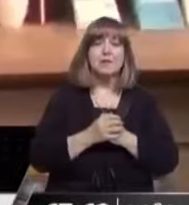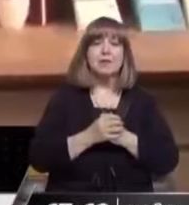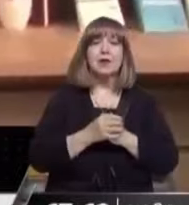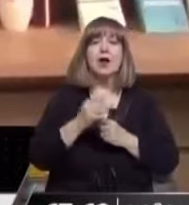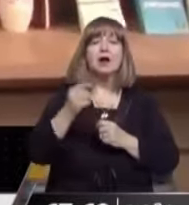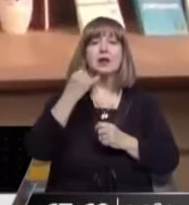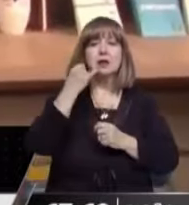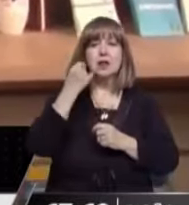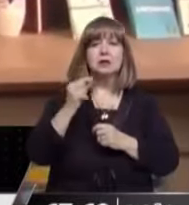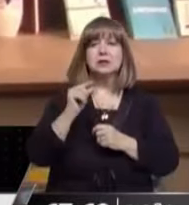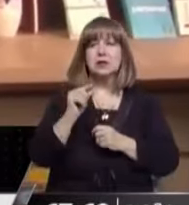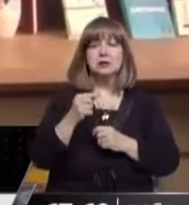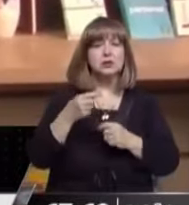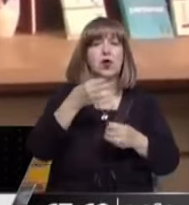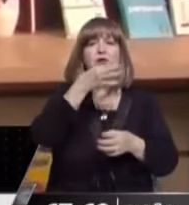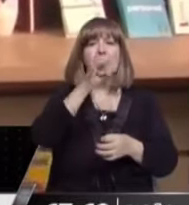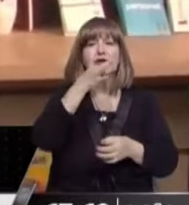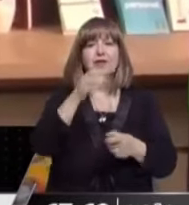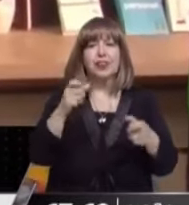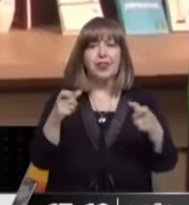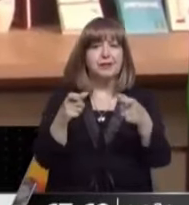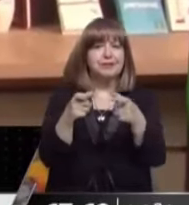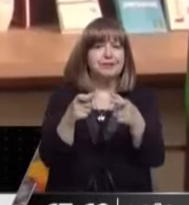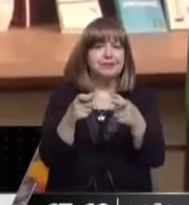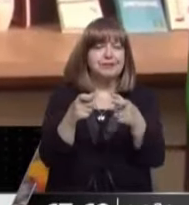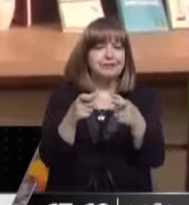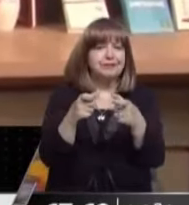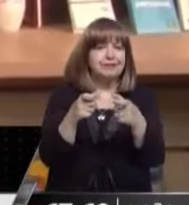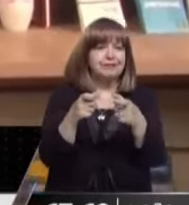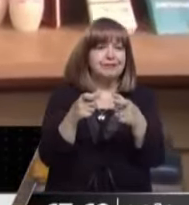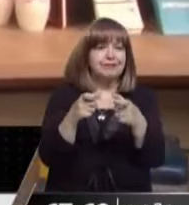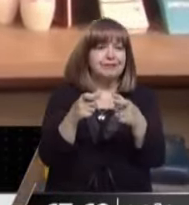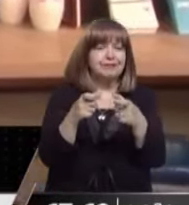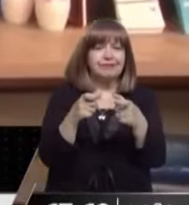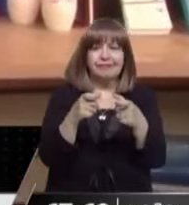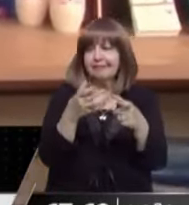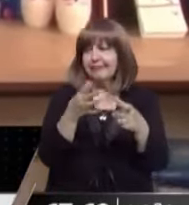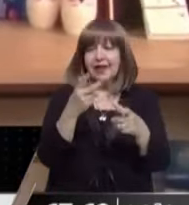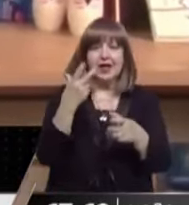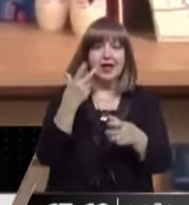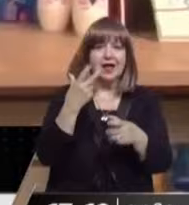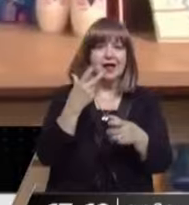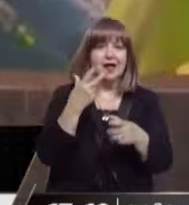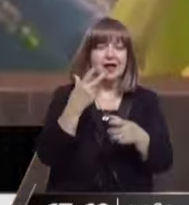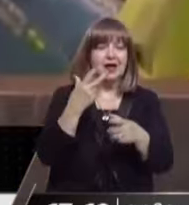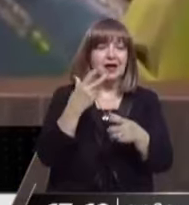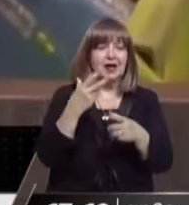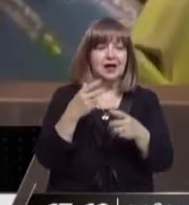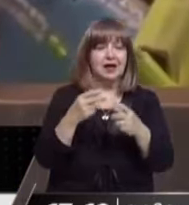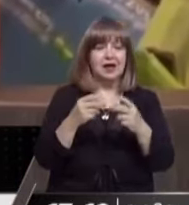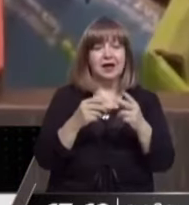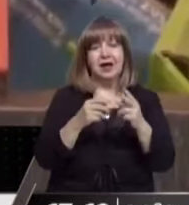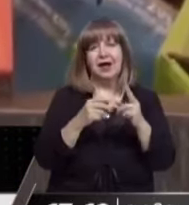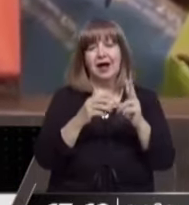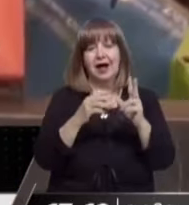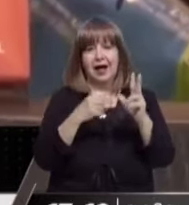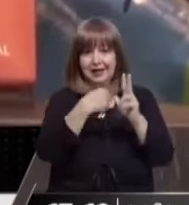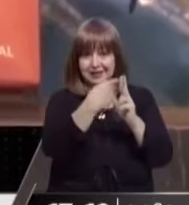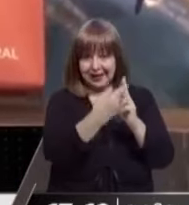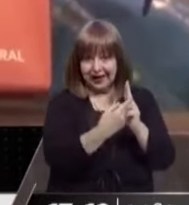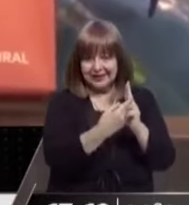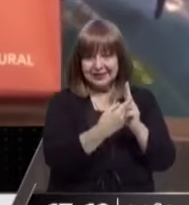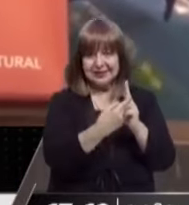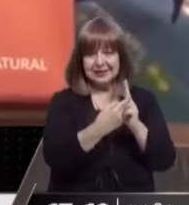Han aumentado muy poquito en realidad, pero sí, salen 300 y 2800. Y siempre llevan los